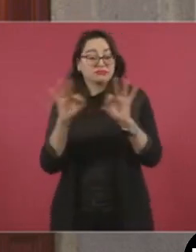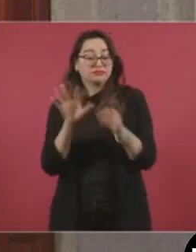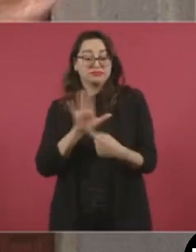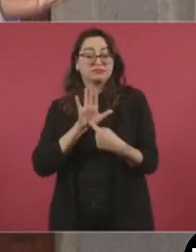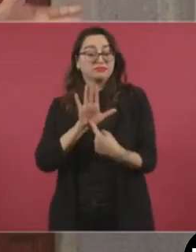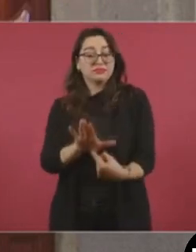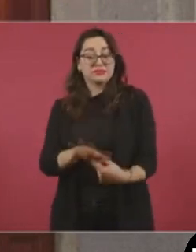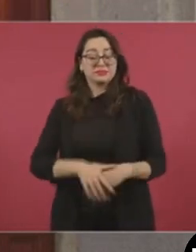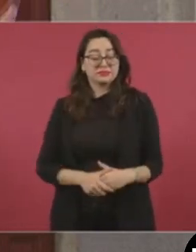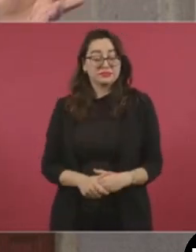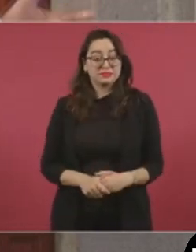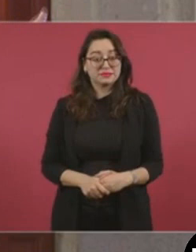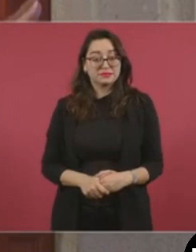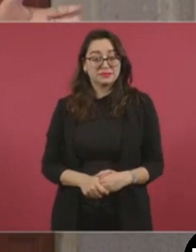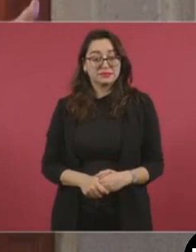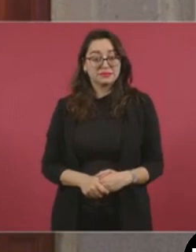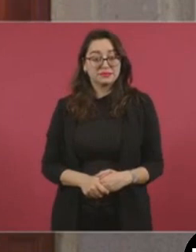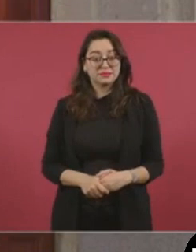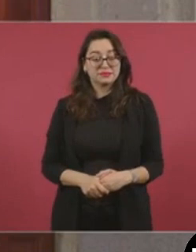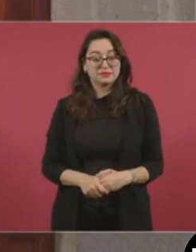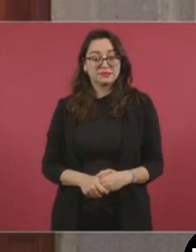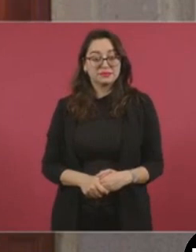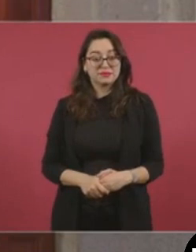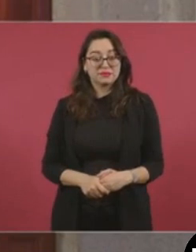Sí, sí. ¿No lo dio a conocer ayer